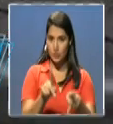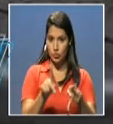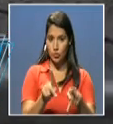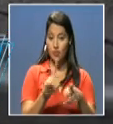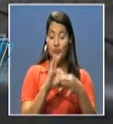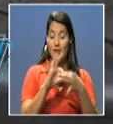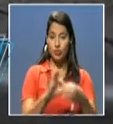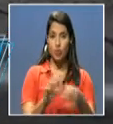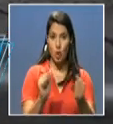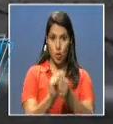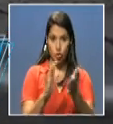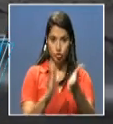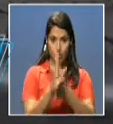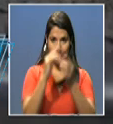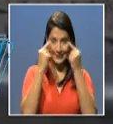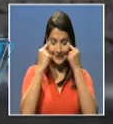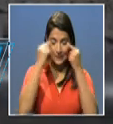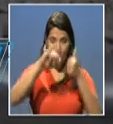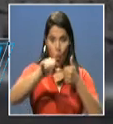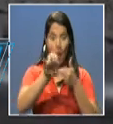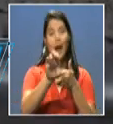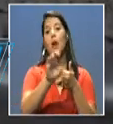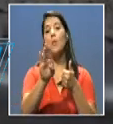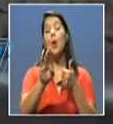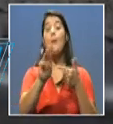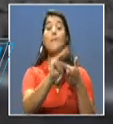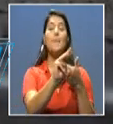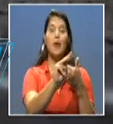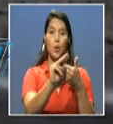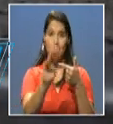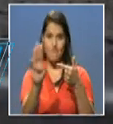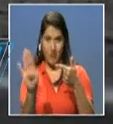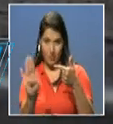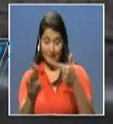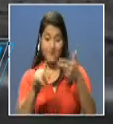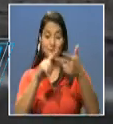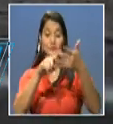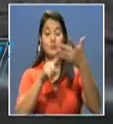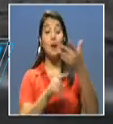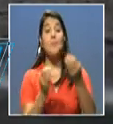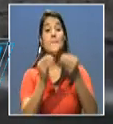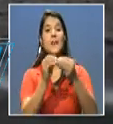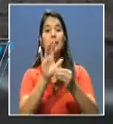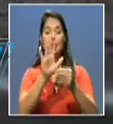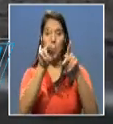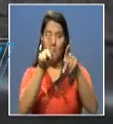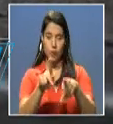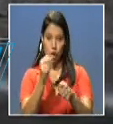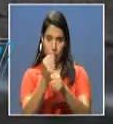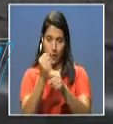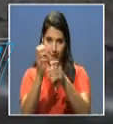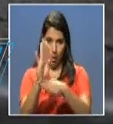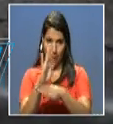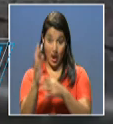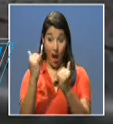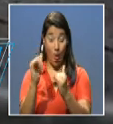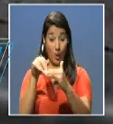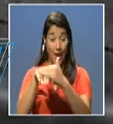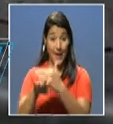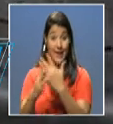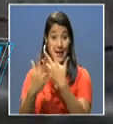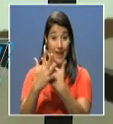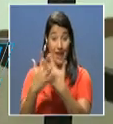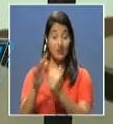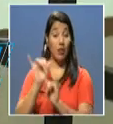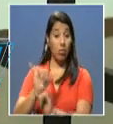chino. Juan Carlos Bolaños, Mario Barrenechea y los otros 5 gerentes del banco se encuentran descontando 3 meses de prisión